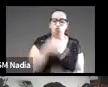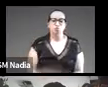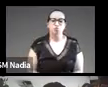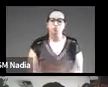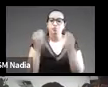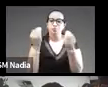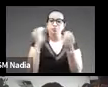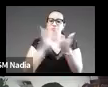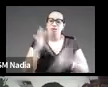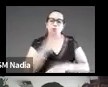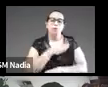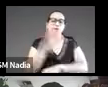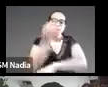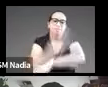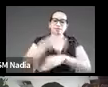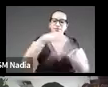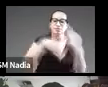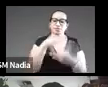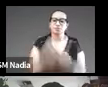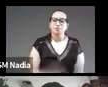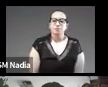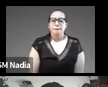buenas tardes. Buenas tardes.